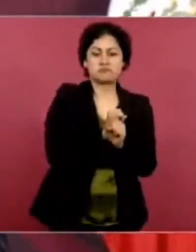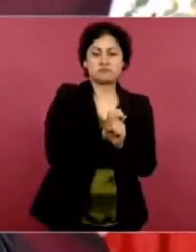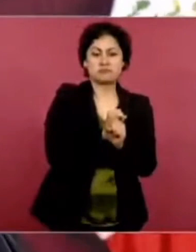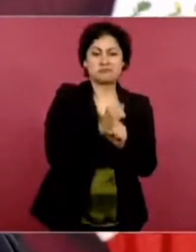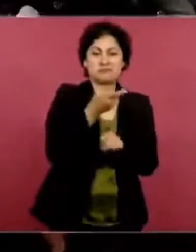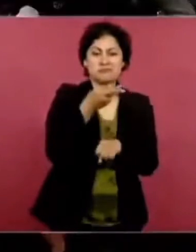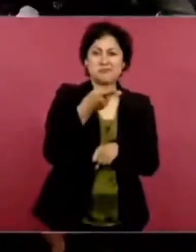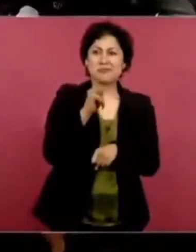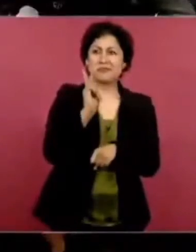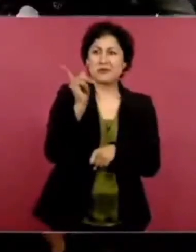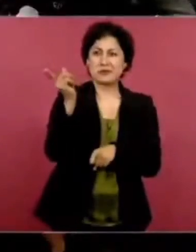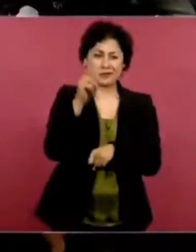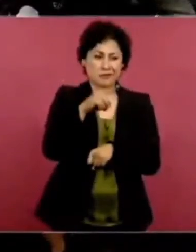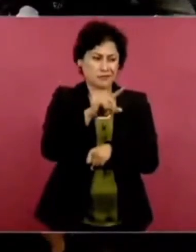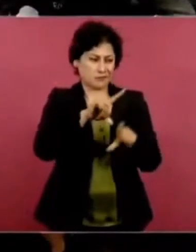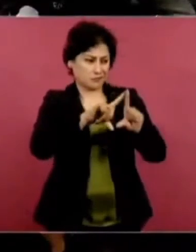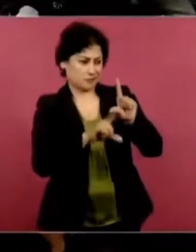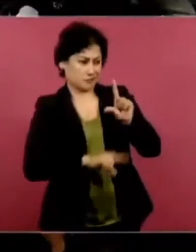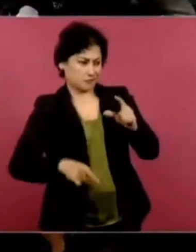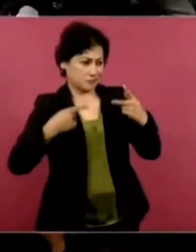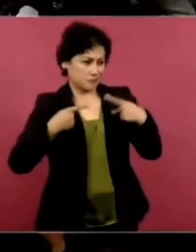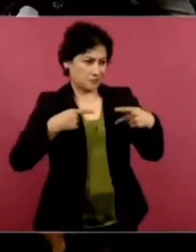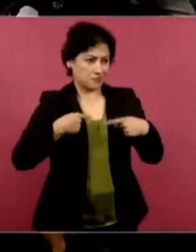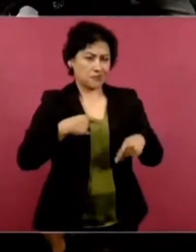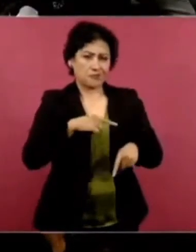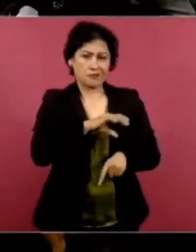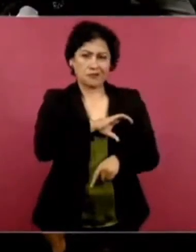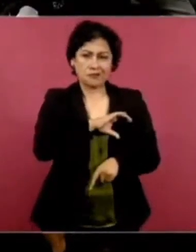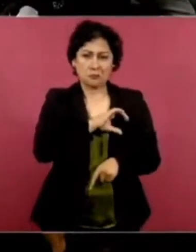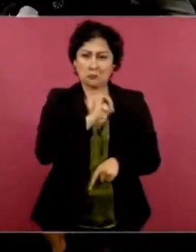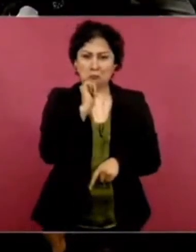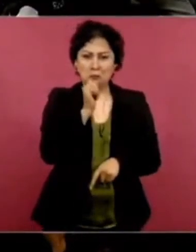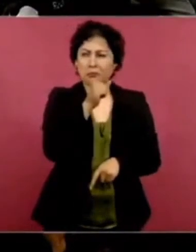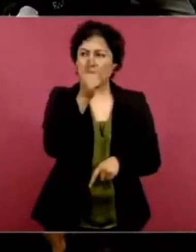tenerle amor al pueblo, desprecian al pueblo.